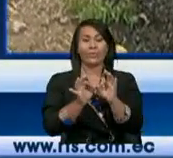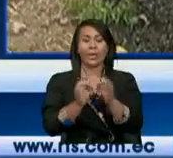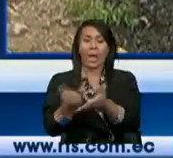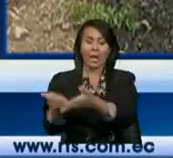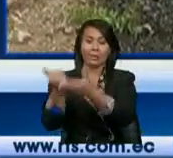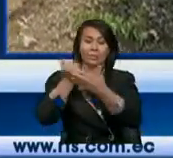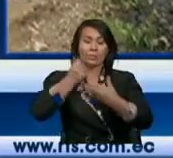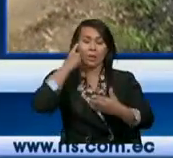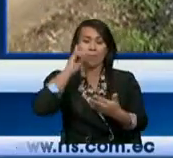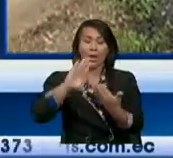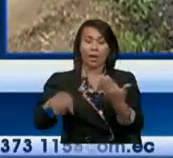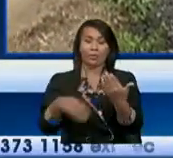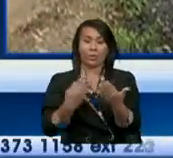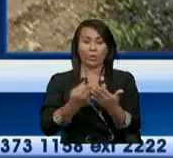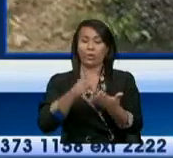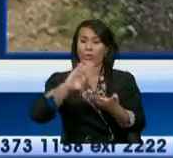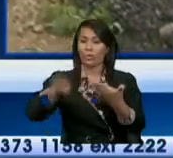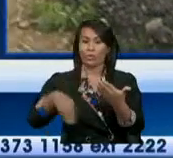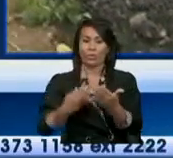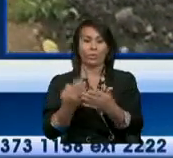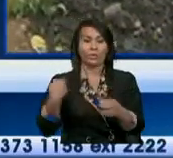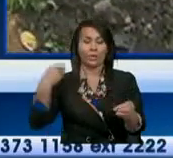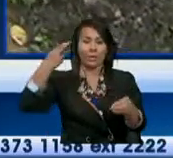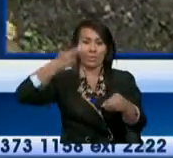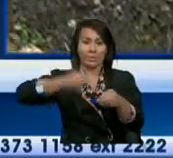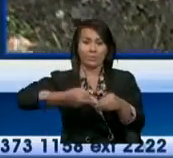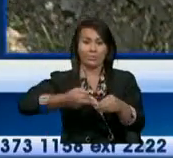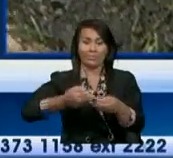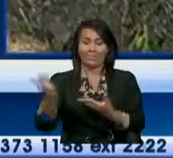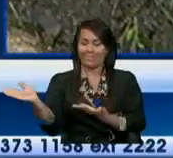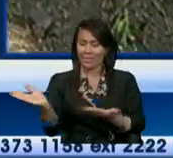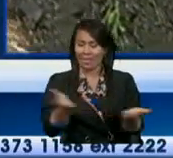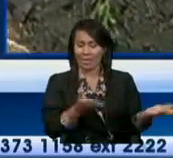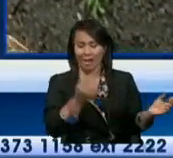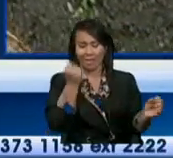el beneficio es para todos, así que todos deben estar ahí. Adelante con el trabajo.